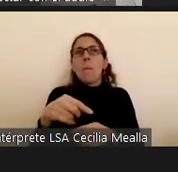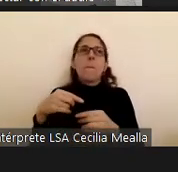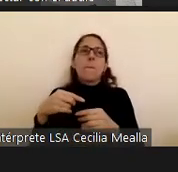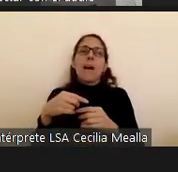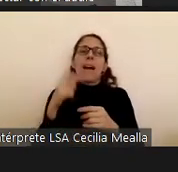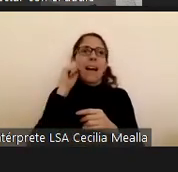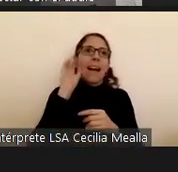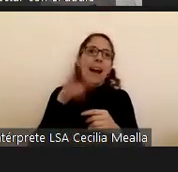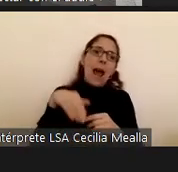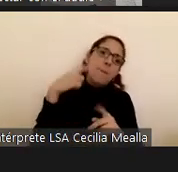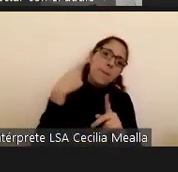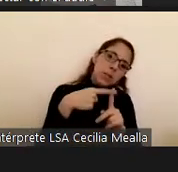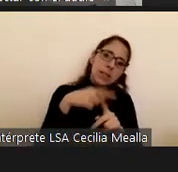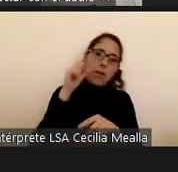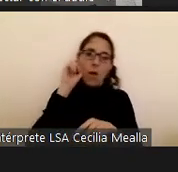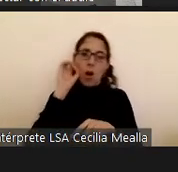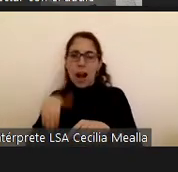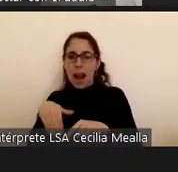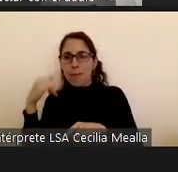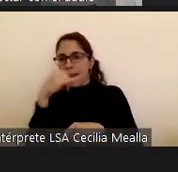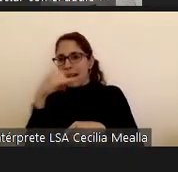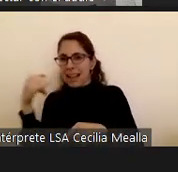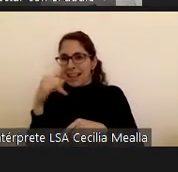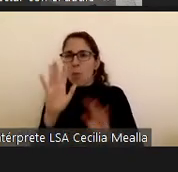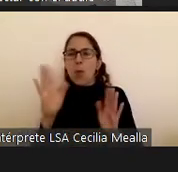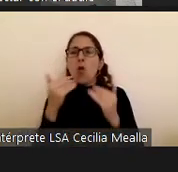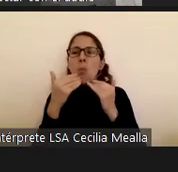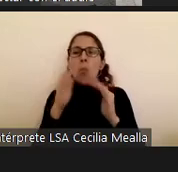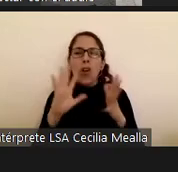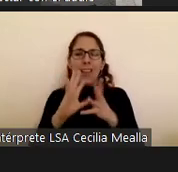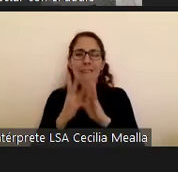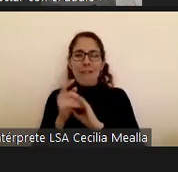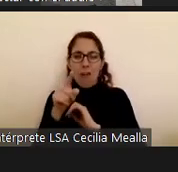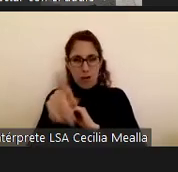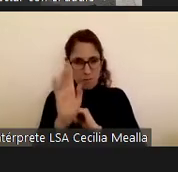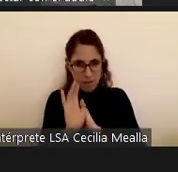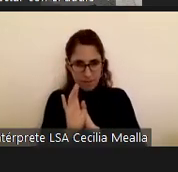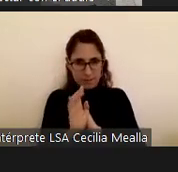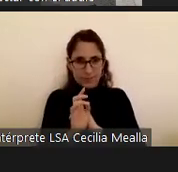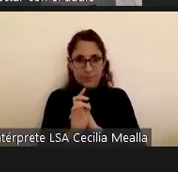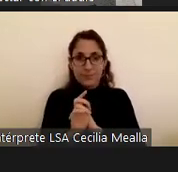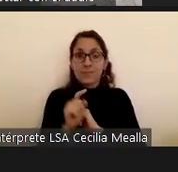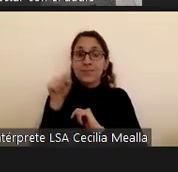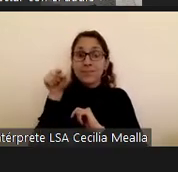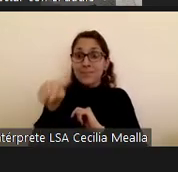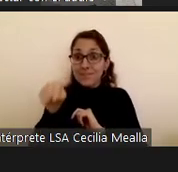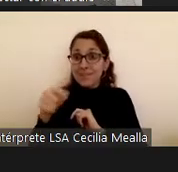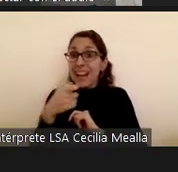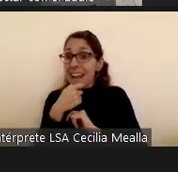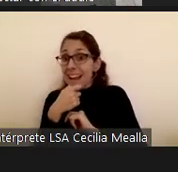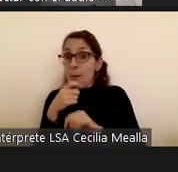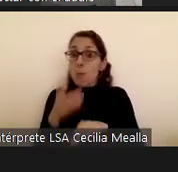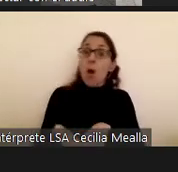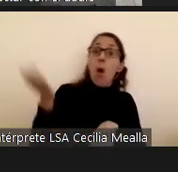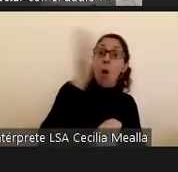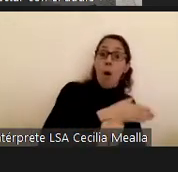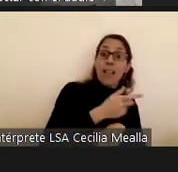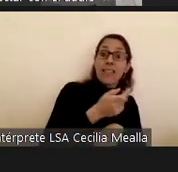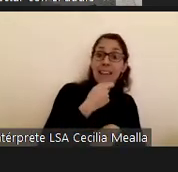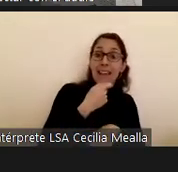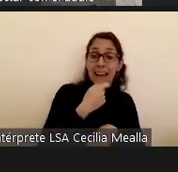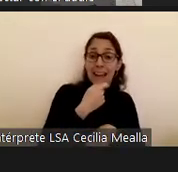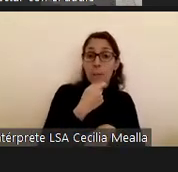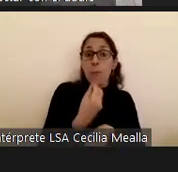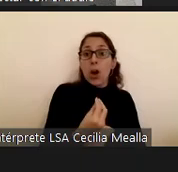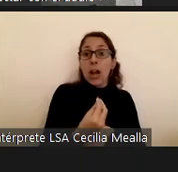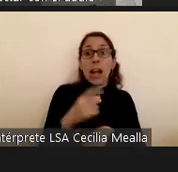bueno, entonces, ya ven que, claro, coincide, los dos ejemplos que estuvimos viendo es que los cocos son Gram positivos y